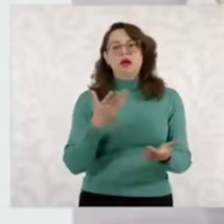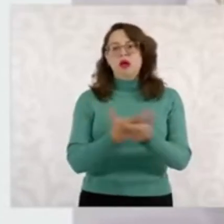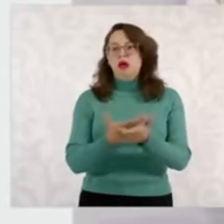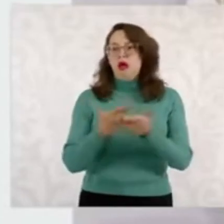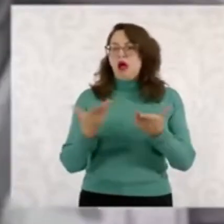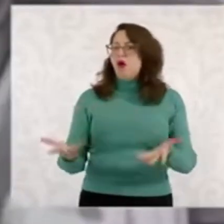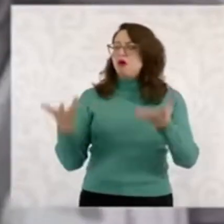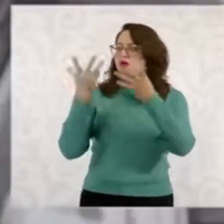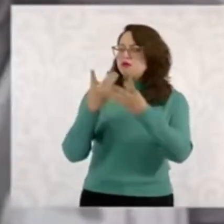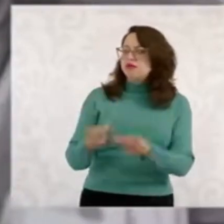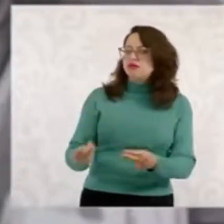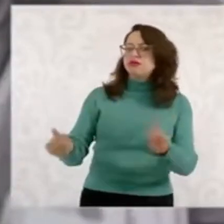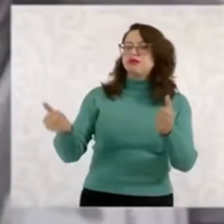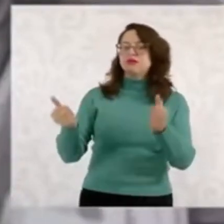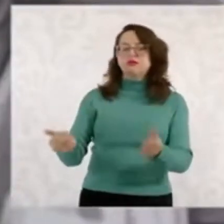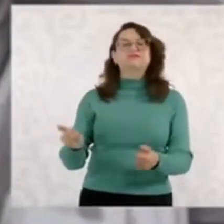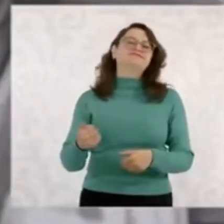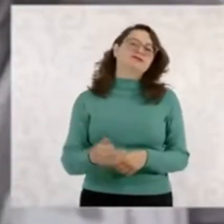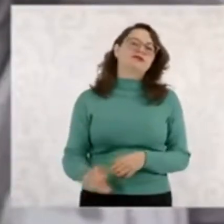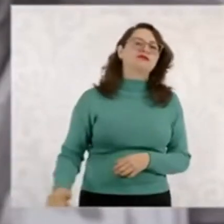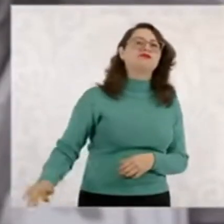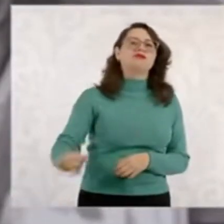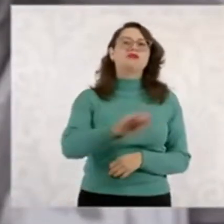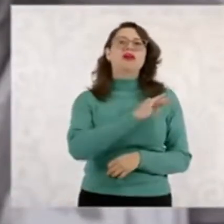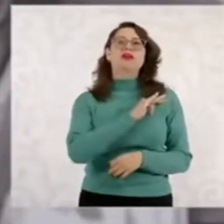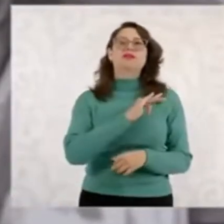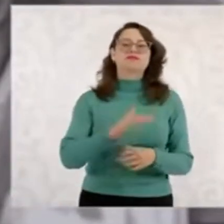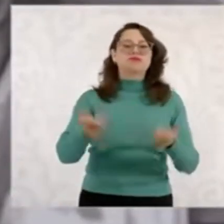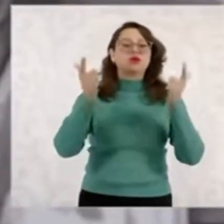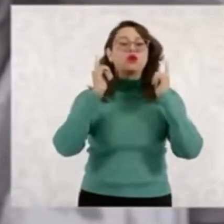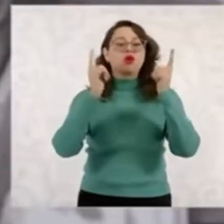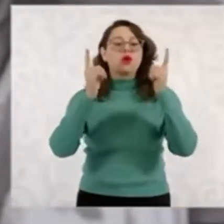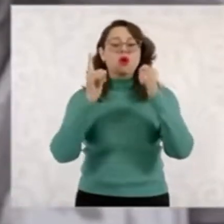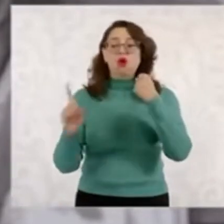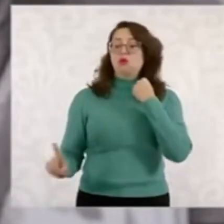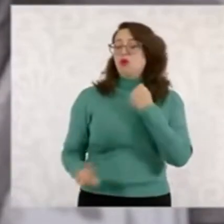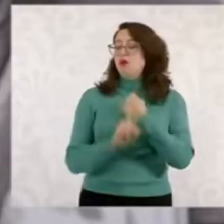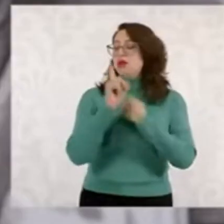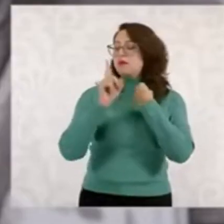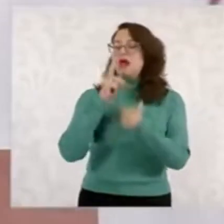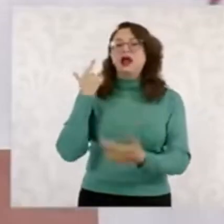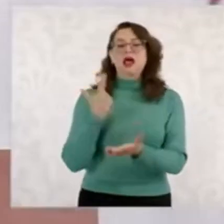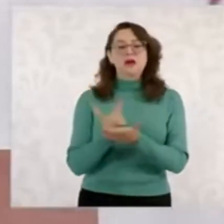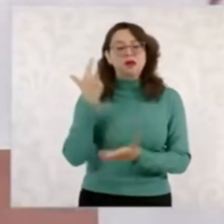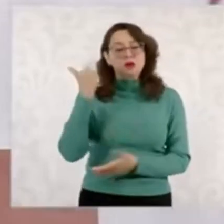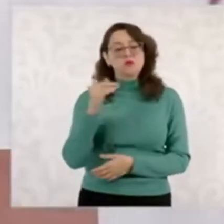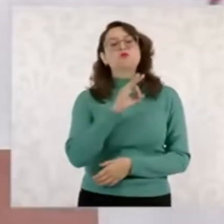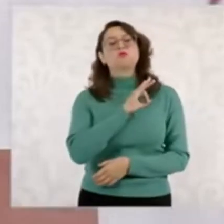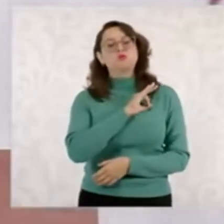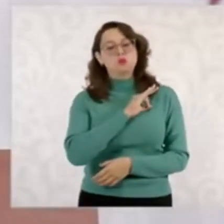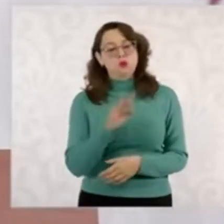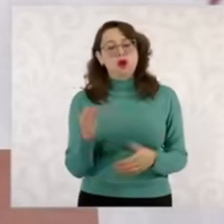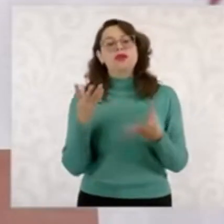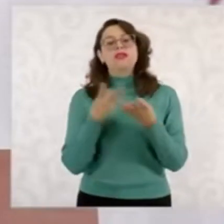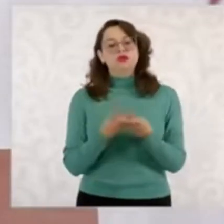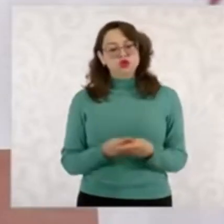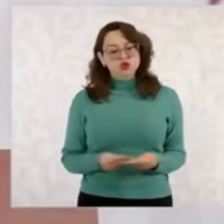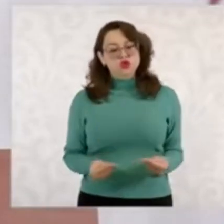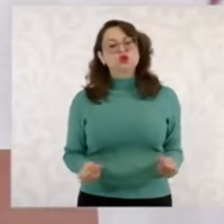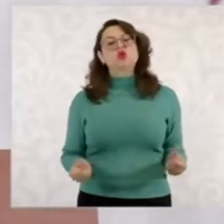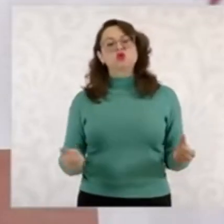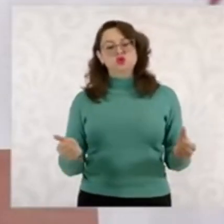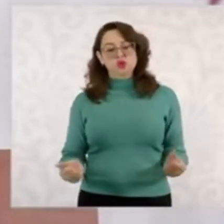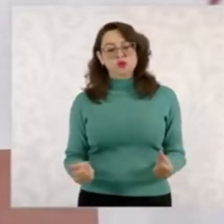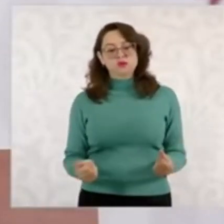entero, el de que cualquier conflicto, por complicado que sea, puede resolverse cuando la